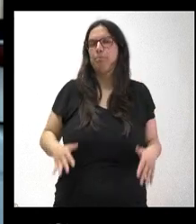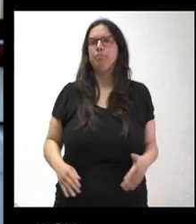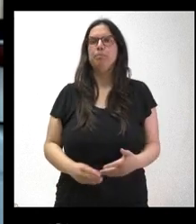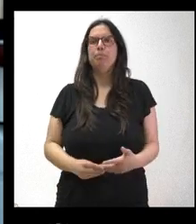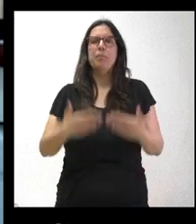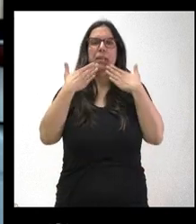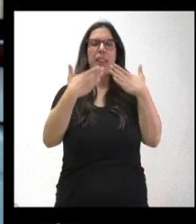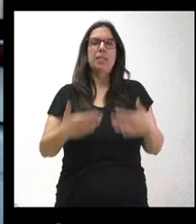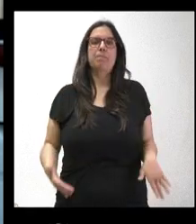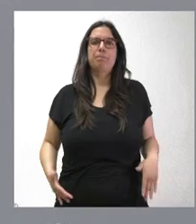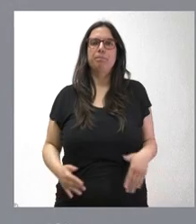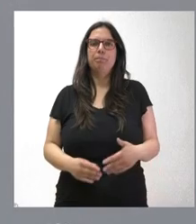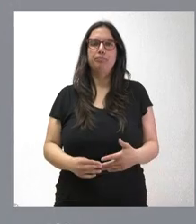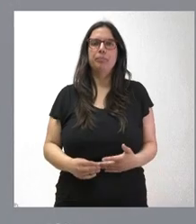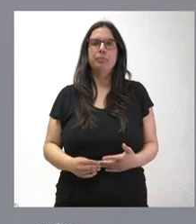Gracias.